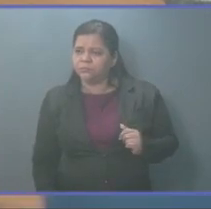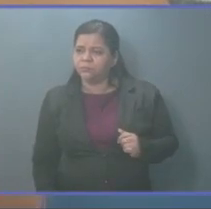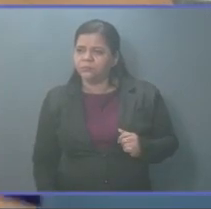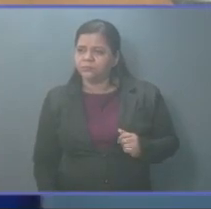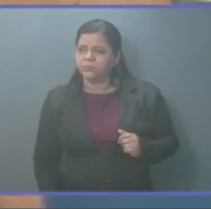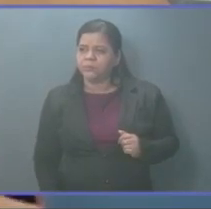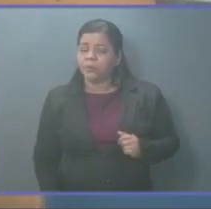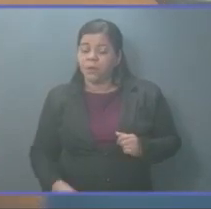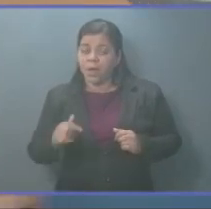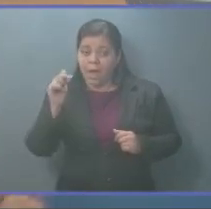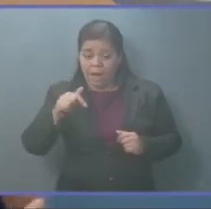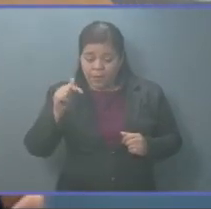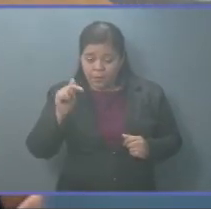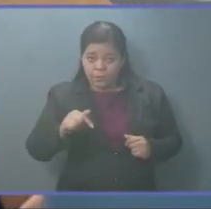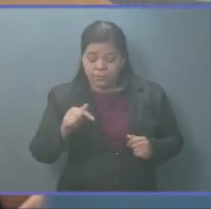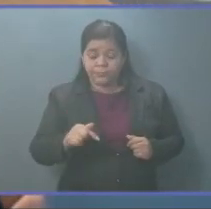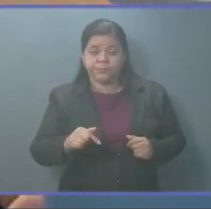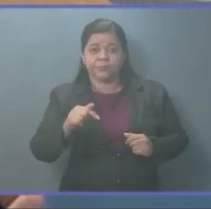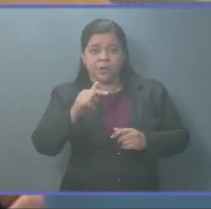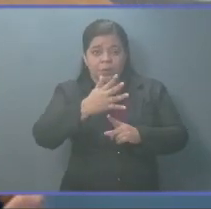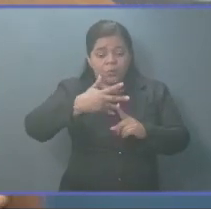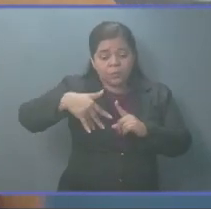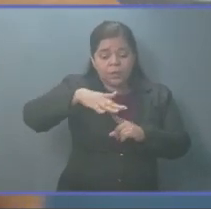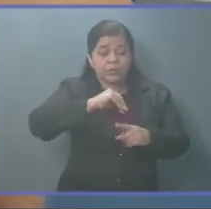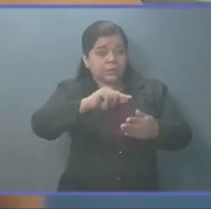En un Estado de Derecho